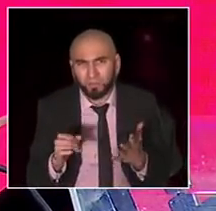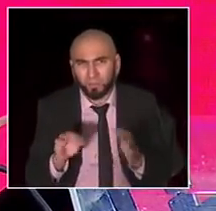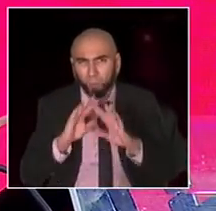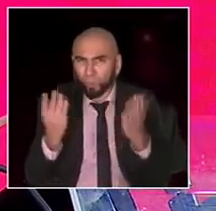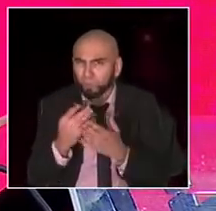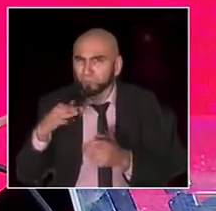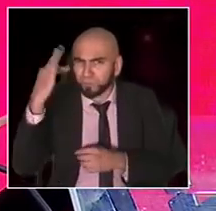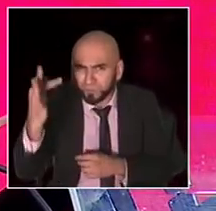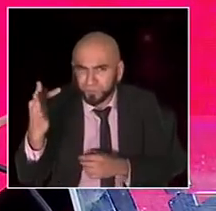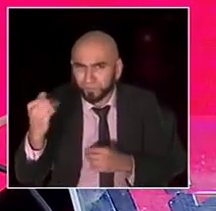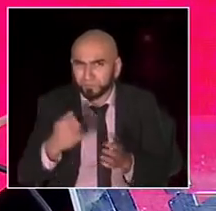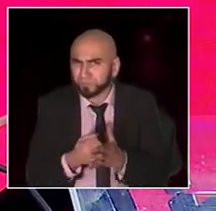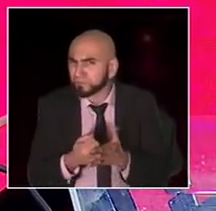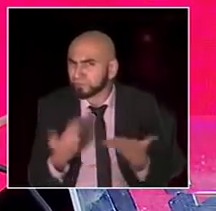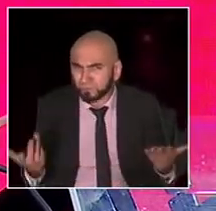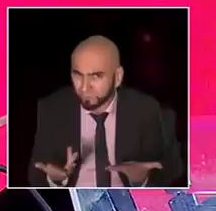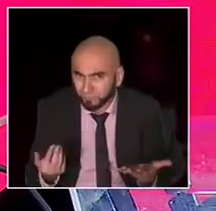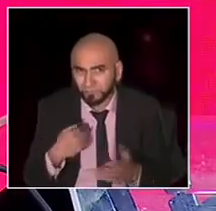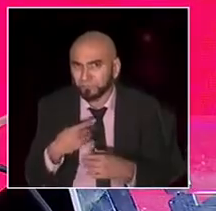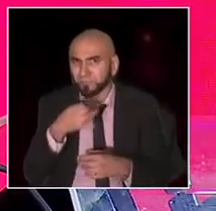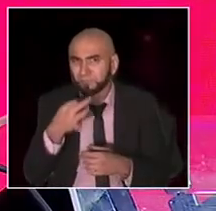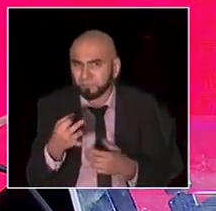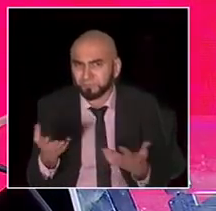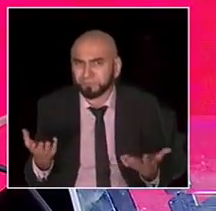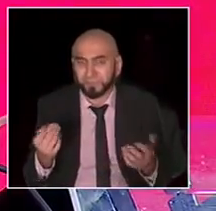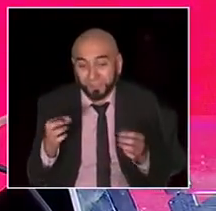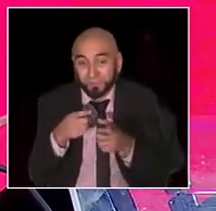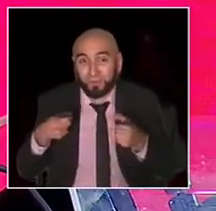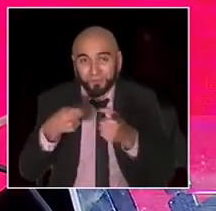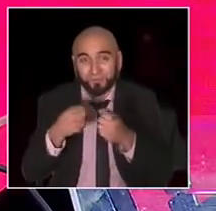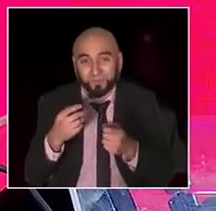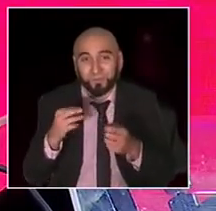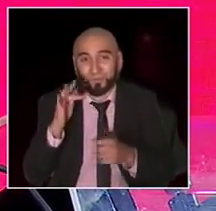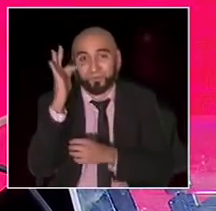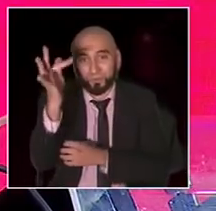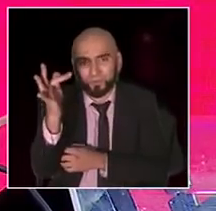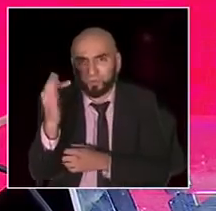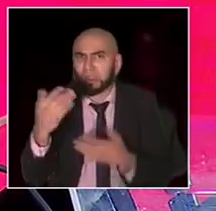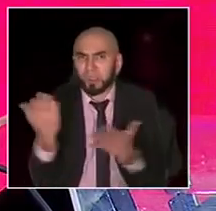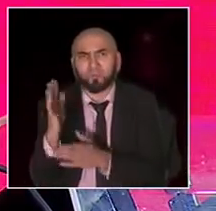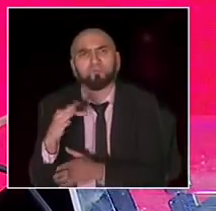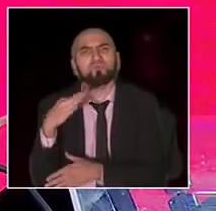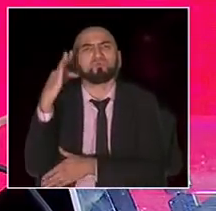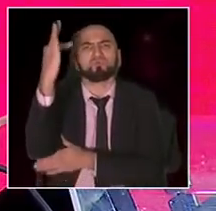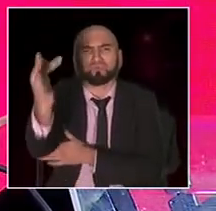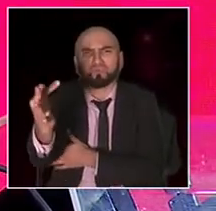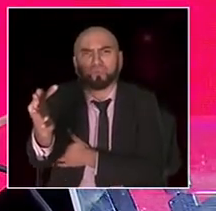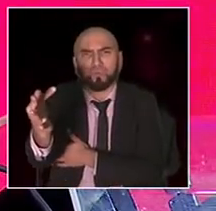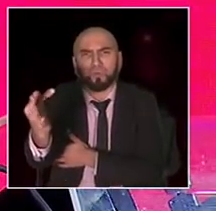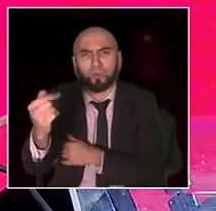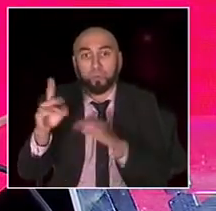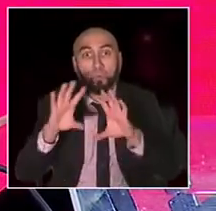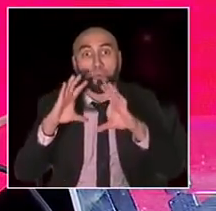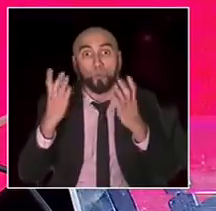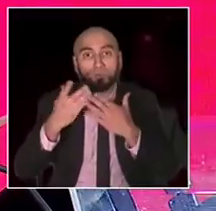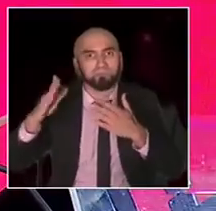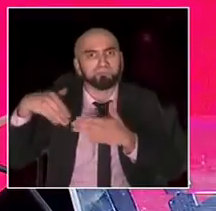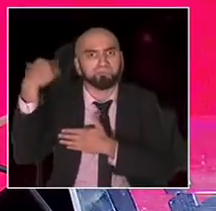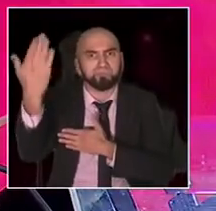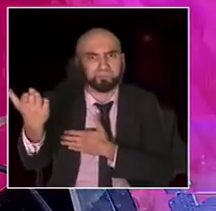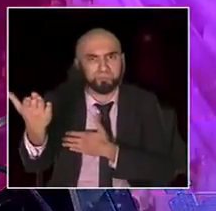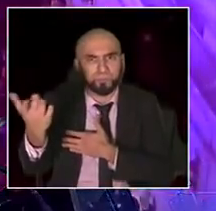y hago la excepción naturalmente por esta instancia del Congreso del Futuro, lo que viene, el mundo que vendrá, para